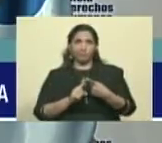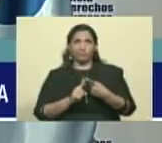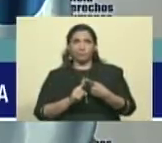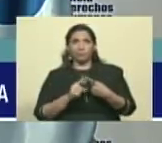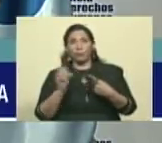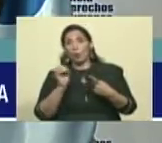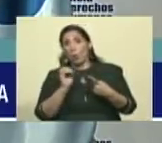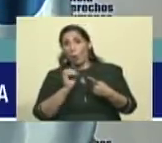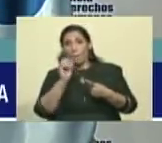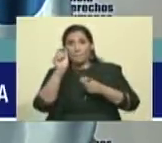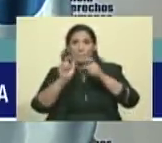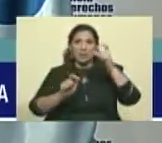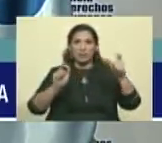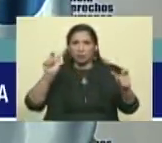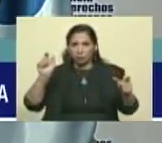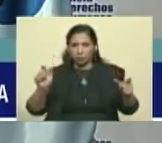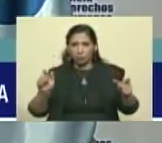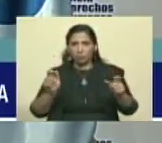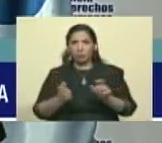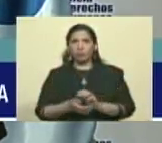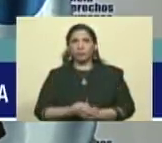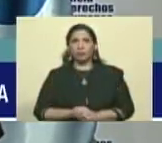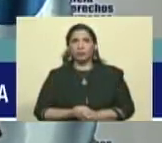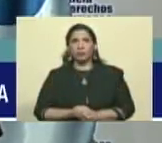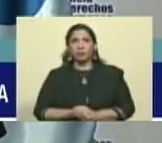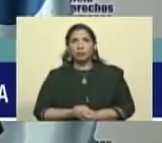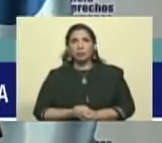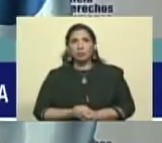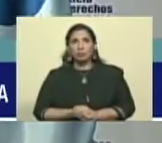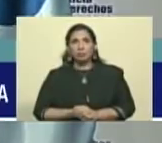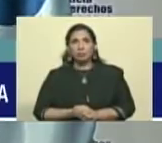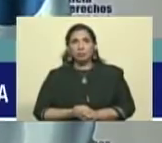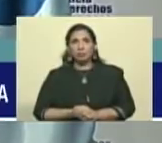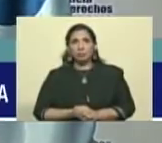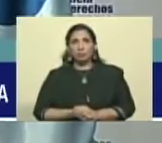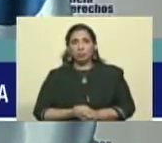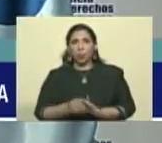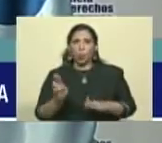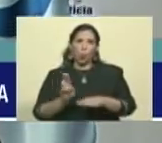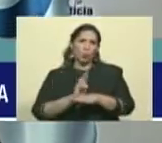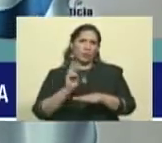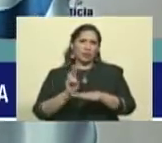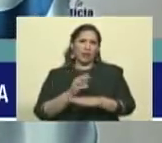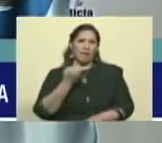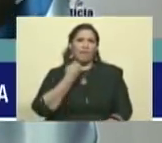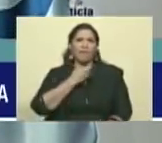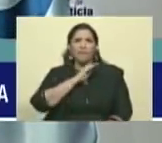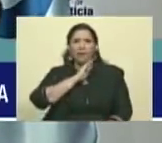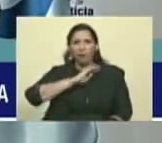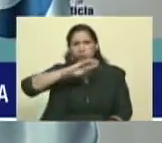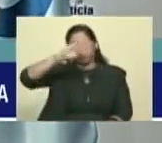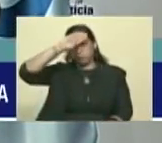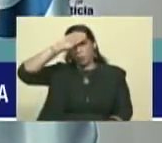o personas que obviamente utilizando esta parafilia, porque son parafilias,